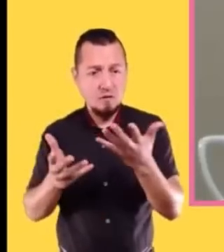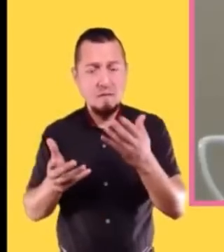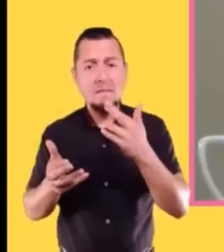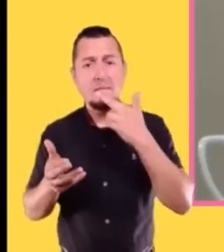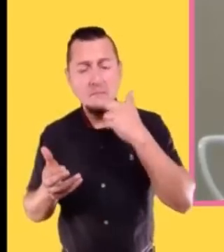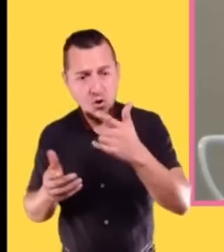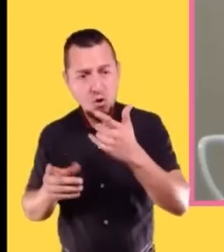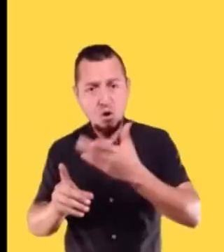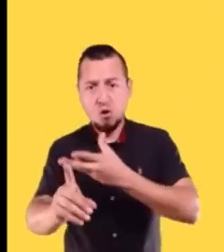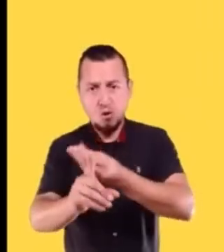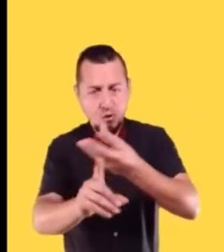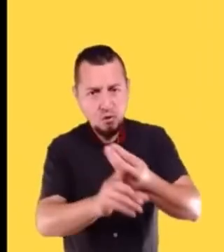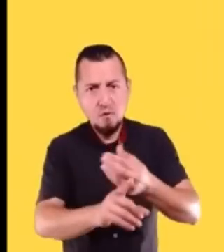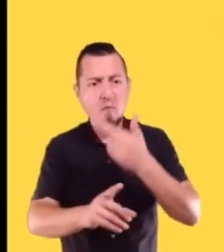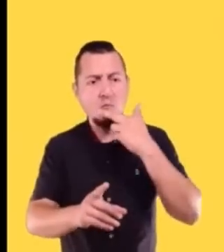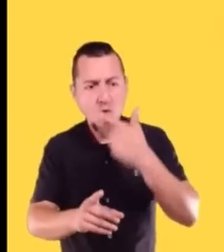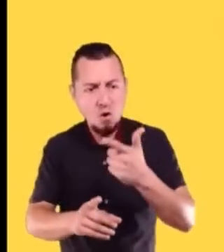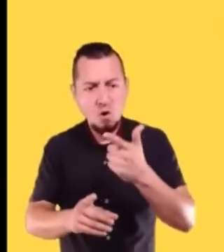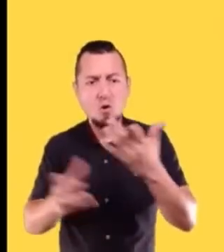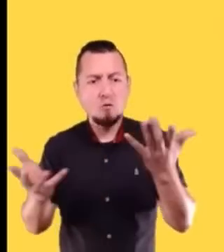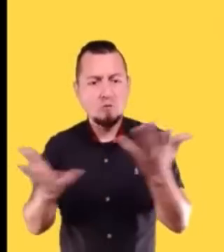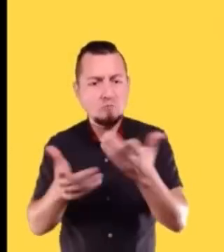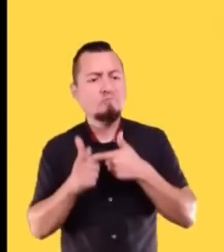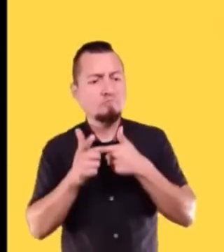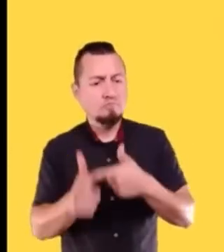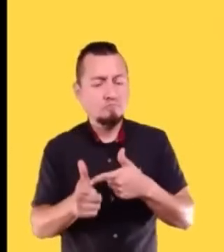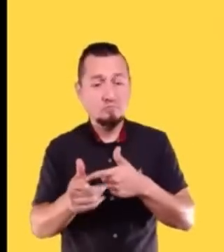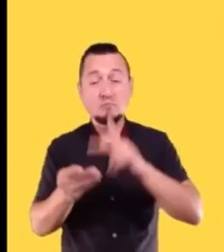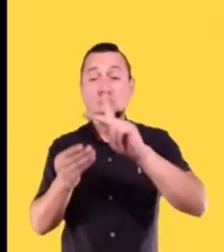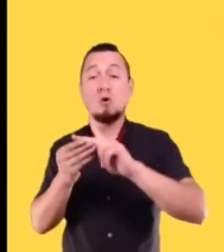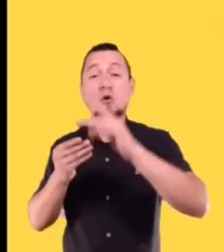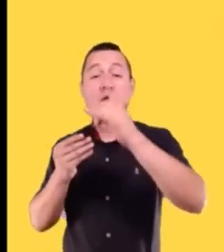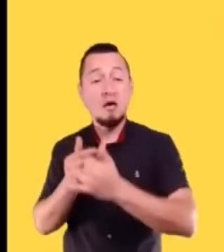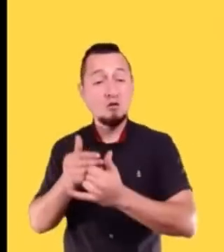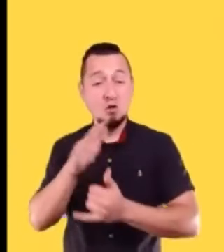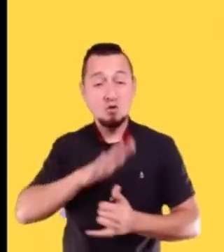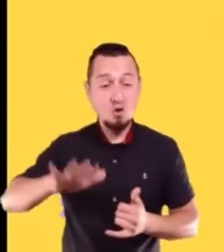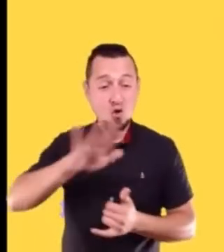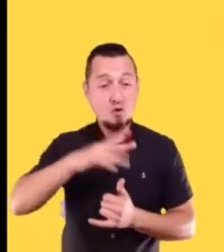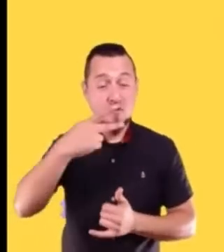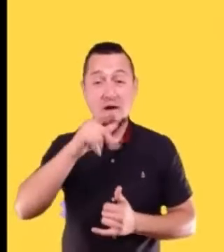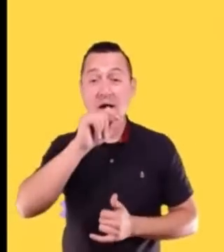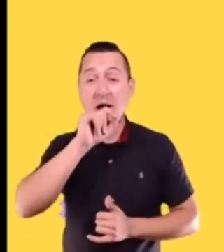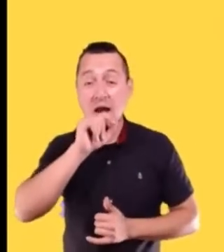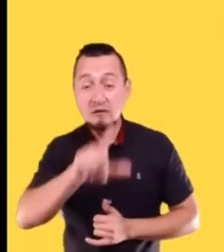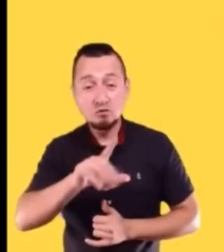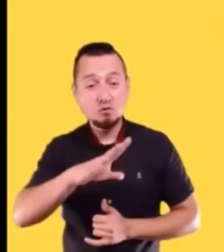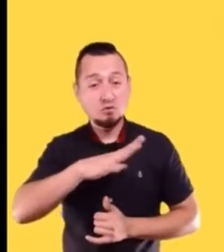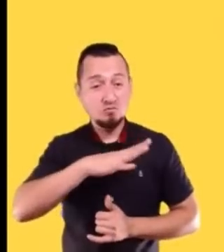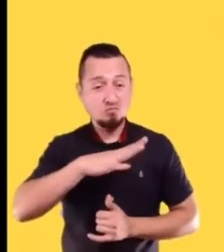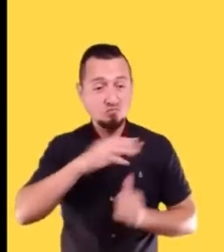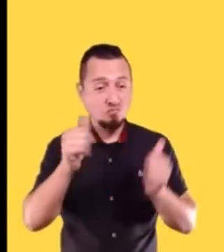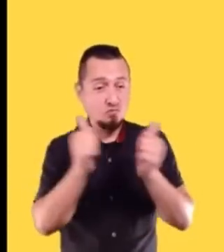cualquier herramienta de este tipo. El proyecto educativo de Jalisco está alineado al